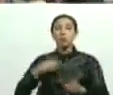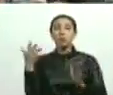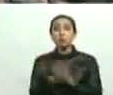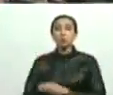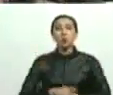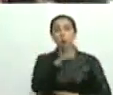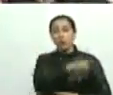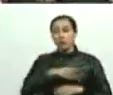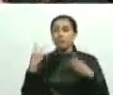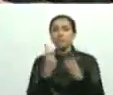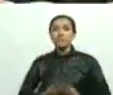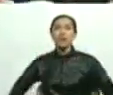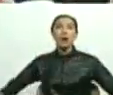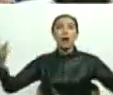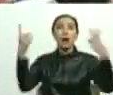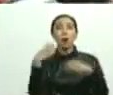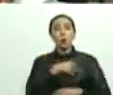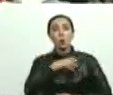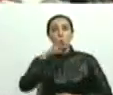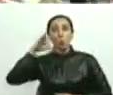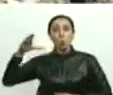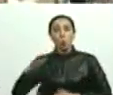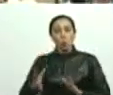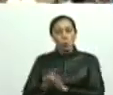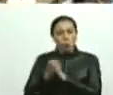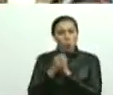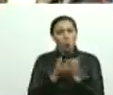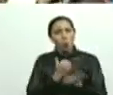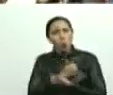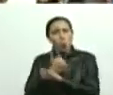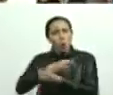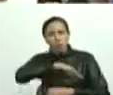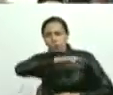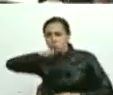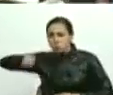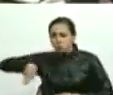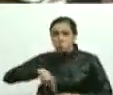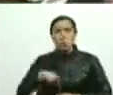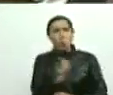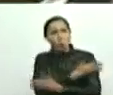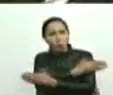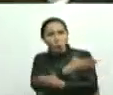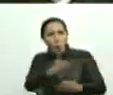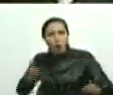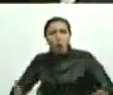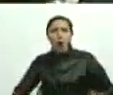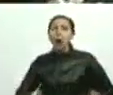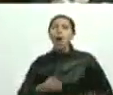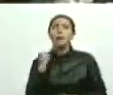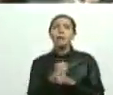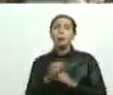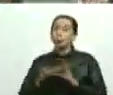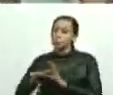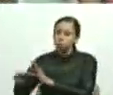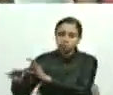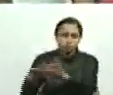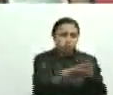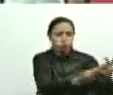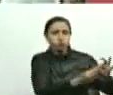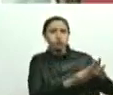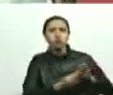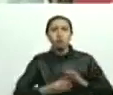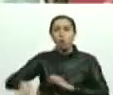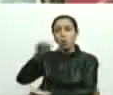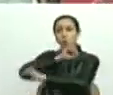patriotismo, el amor a lo nuestro, la honestidad, la solidaridad, el trabajo colectivo, el antiimperialismo y